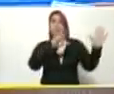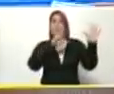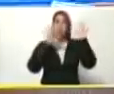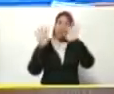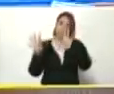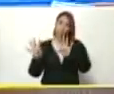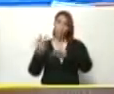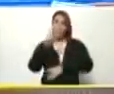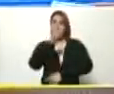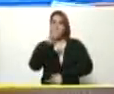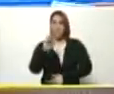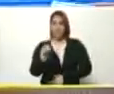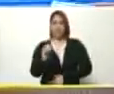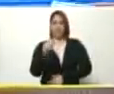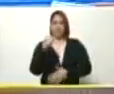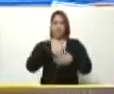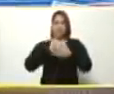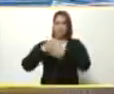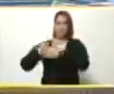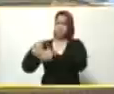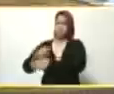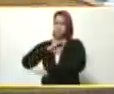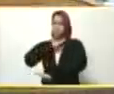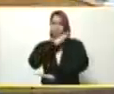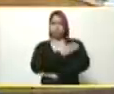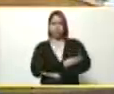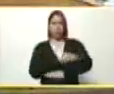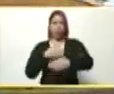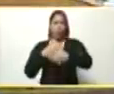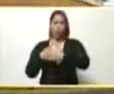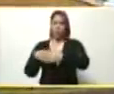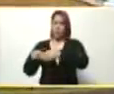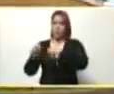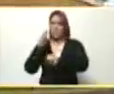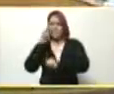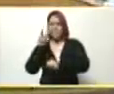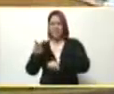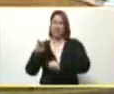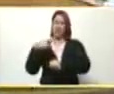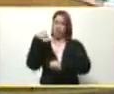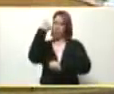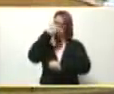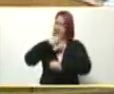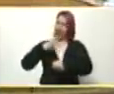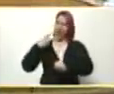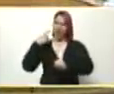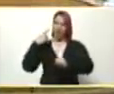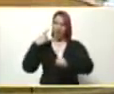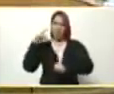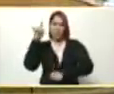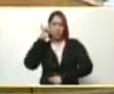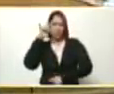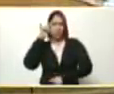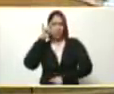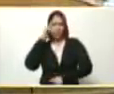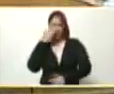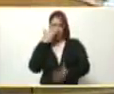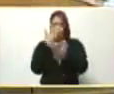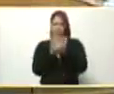20, de batalla intensa contra el imperialismo, viéndole la cara al monstruo de frente y